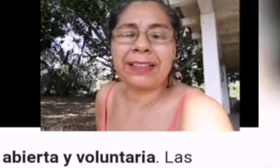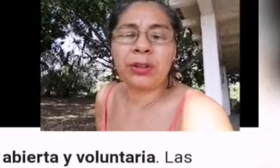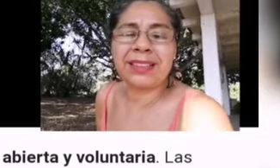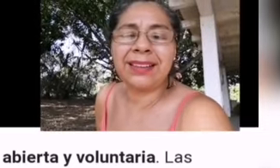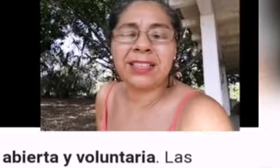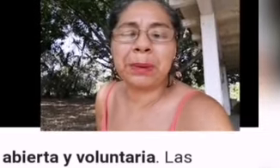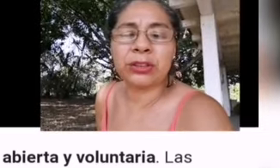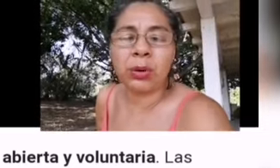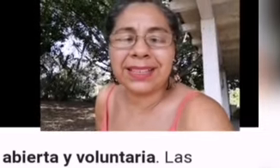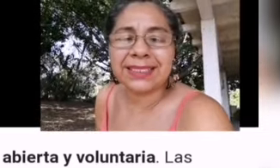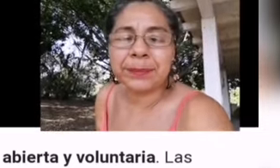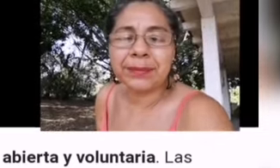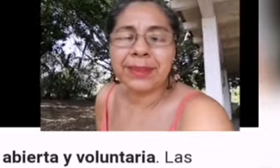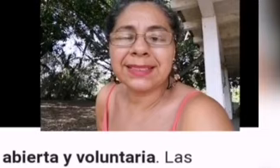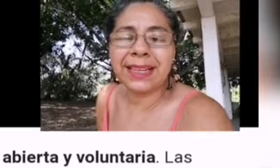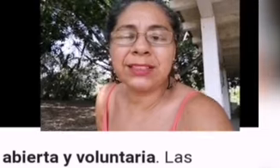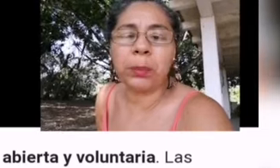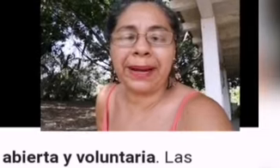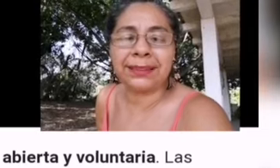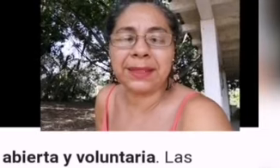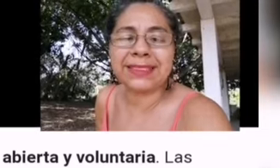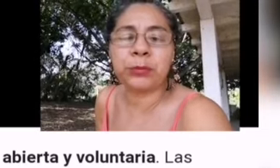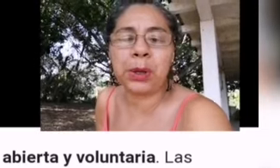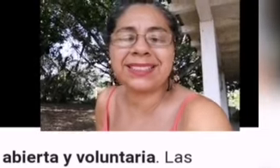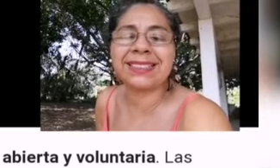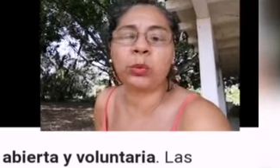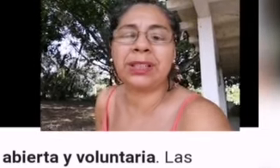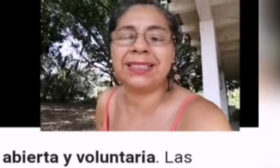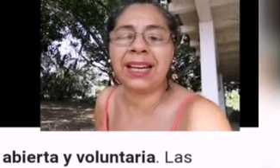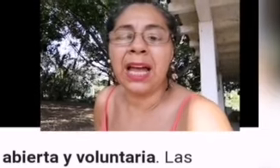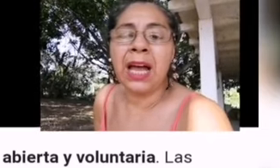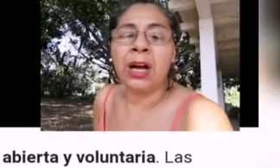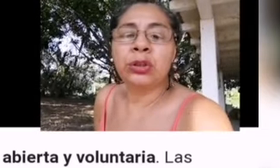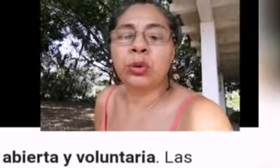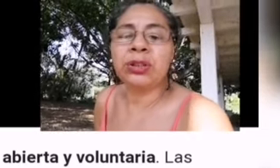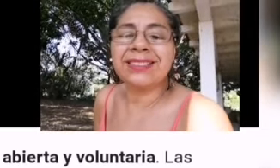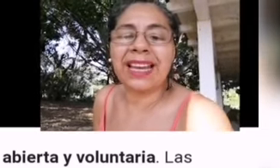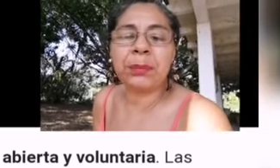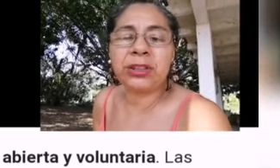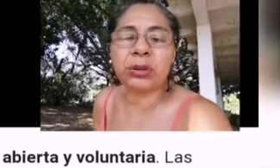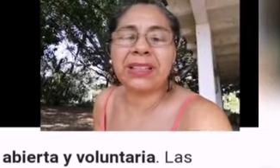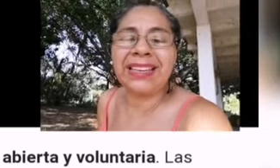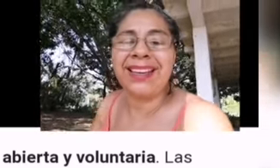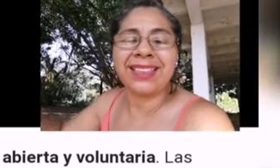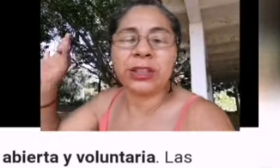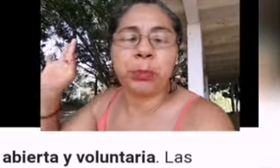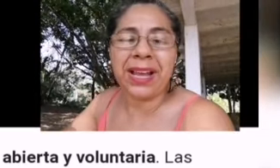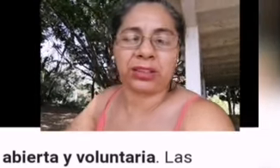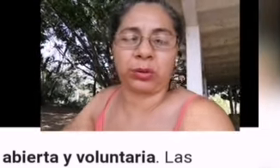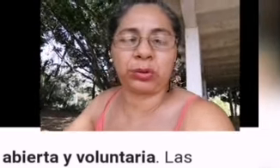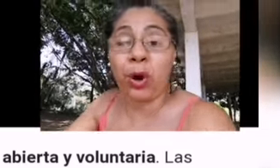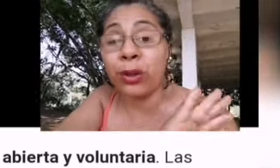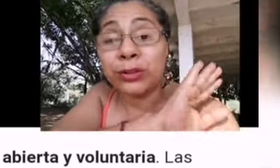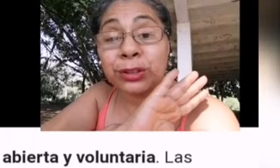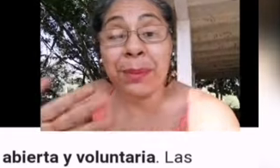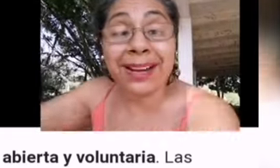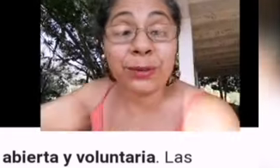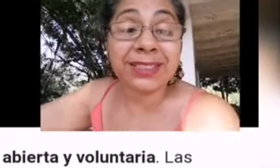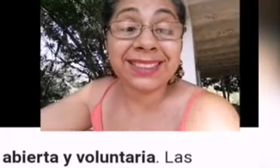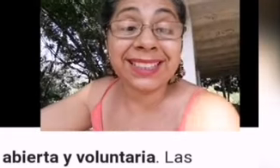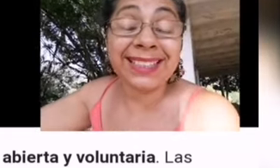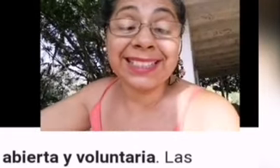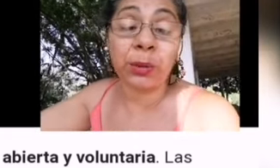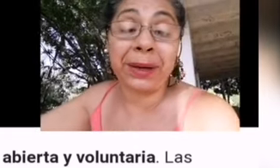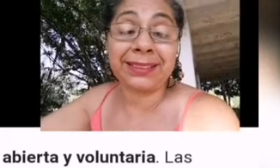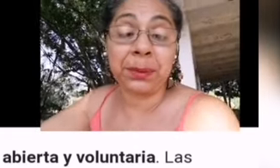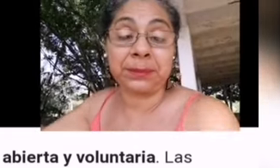Abiertas para todas aquellas personas están las cooperativas, dispuestas a utilizar sus servicios y dispuestos, todos los trabajadores